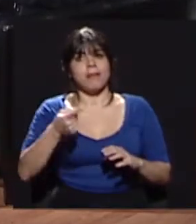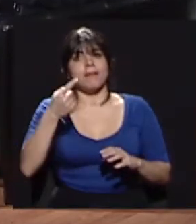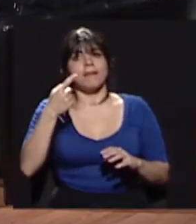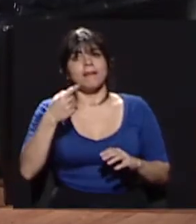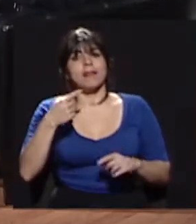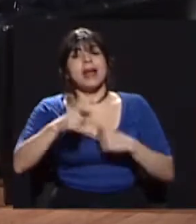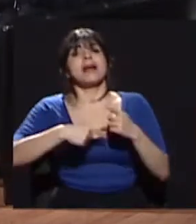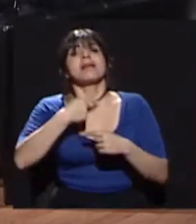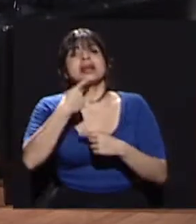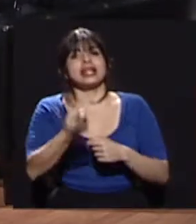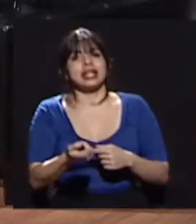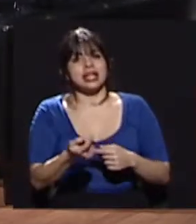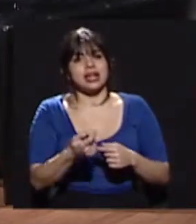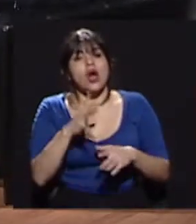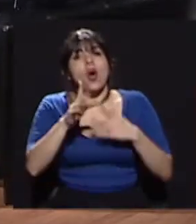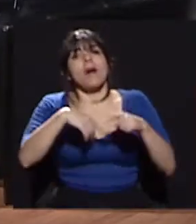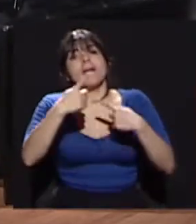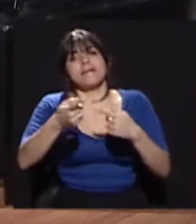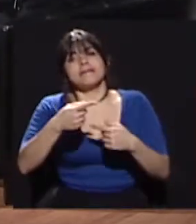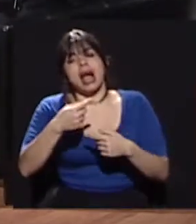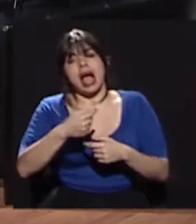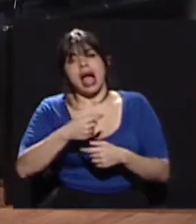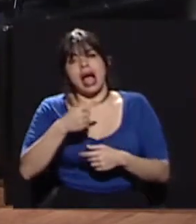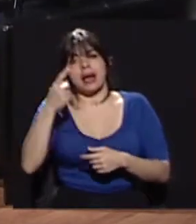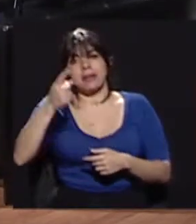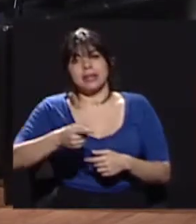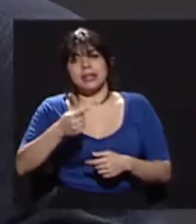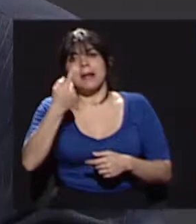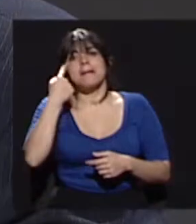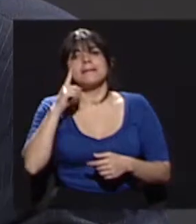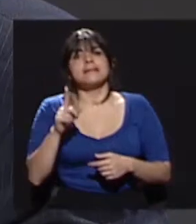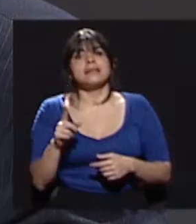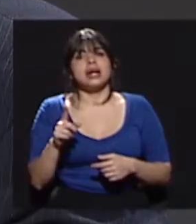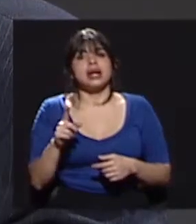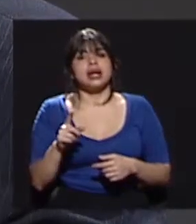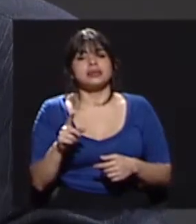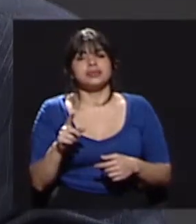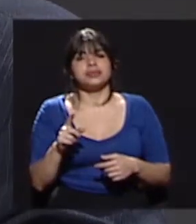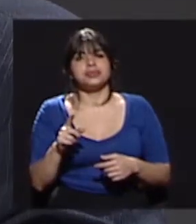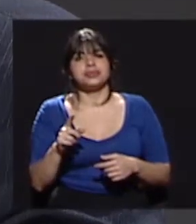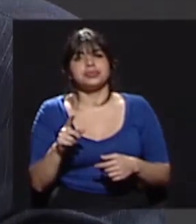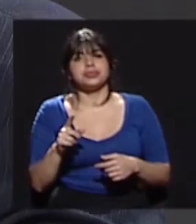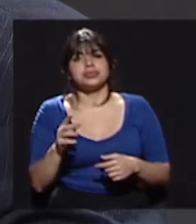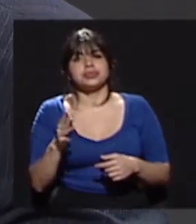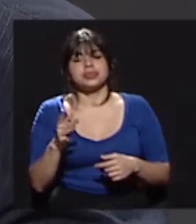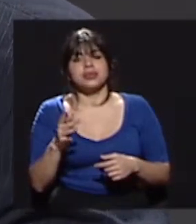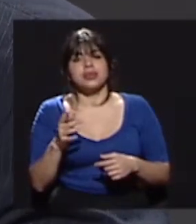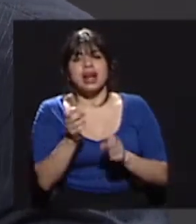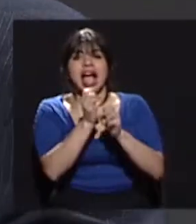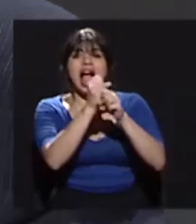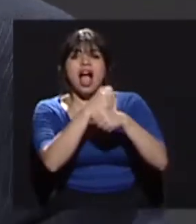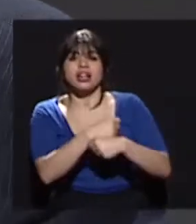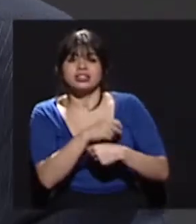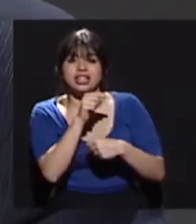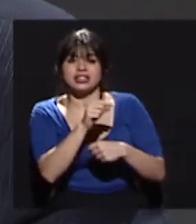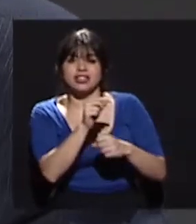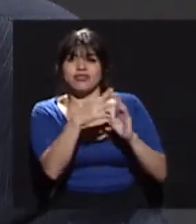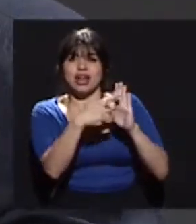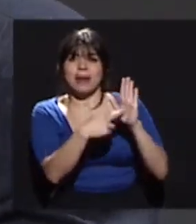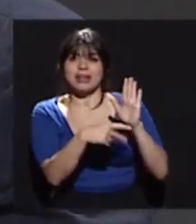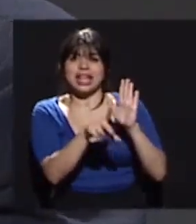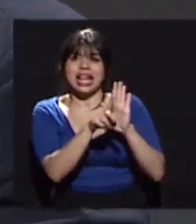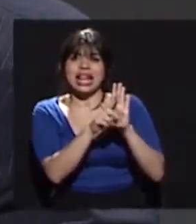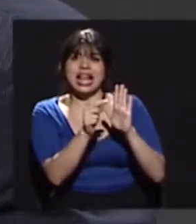emitir o va a emitir para para este elaborar el reglamento de la ley